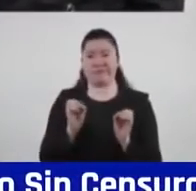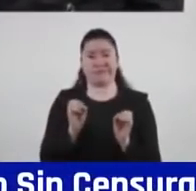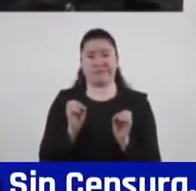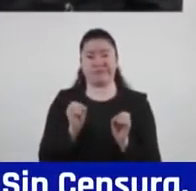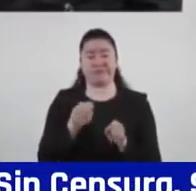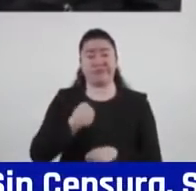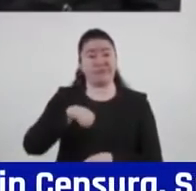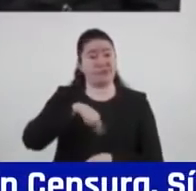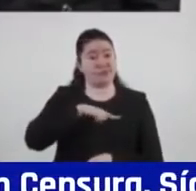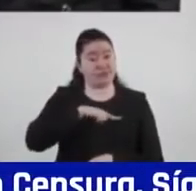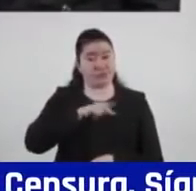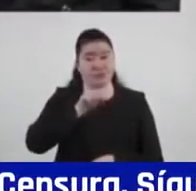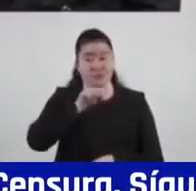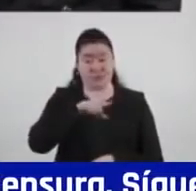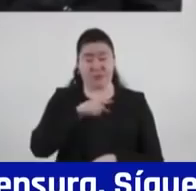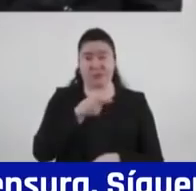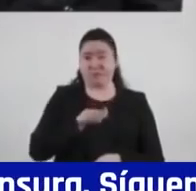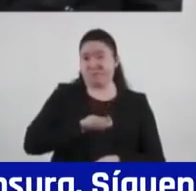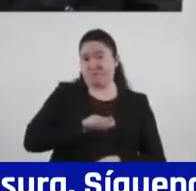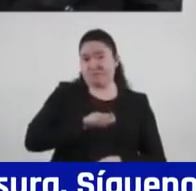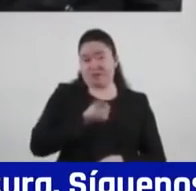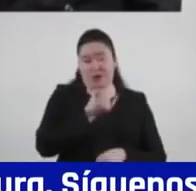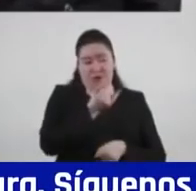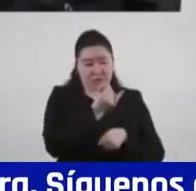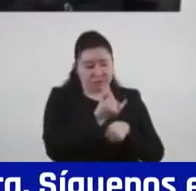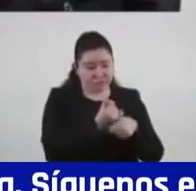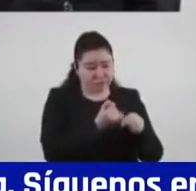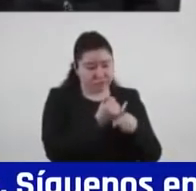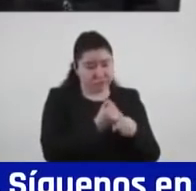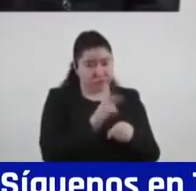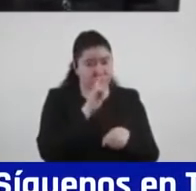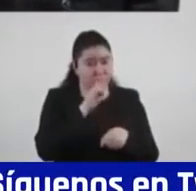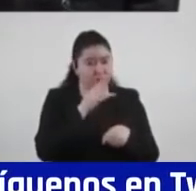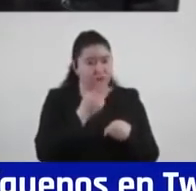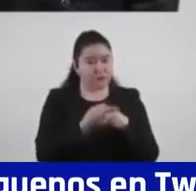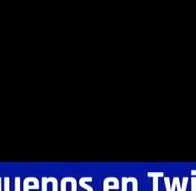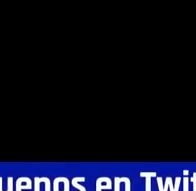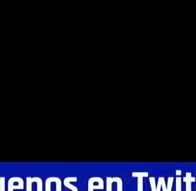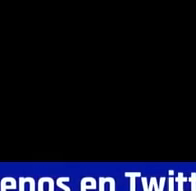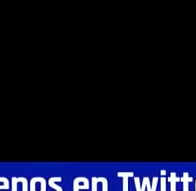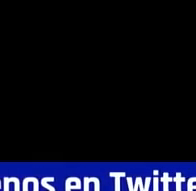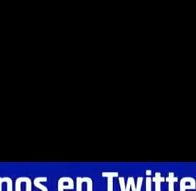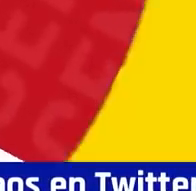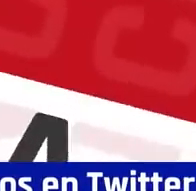siempre. Entonces tiene que haber deslinde de responsabilidades en este caso como en cualquier otro.